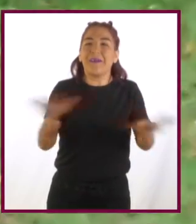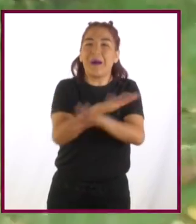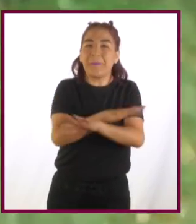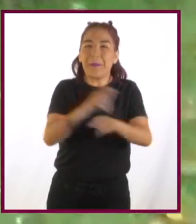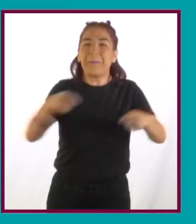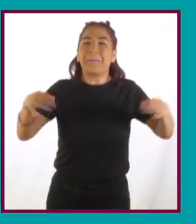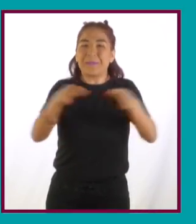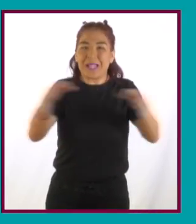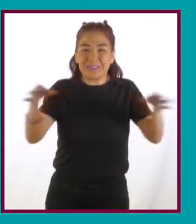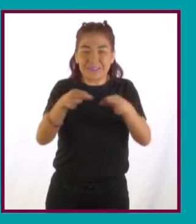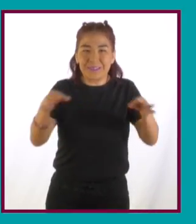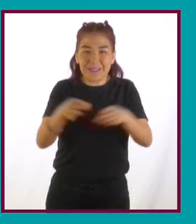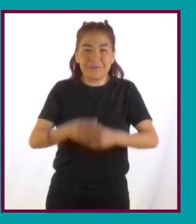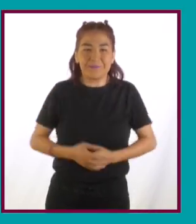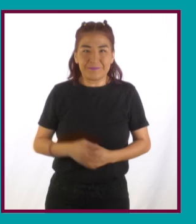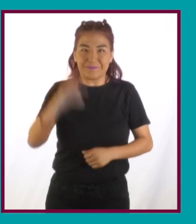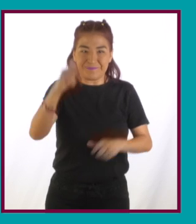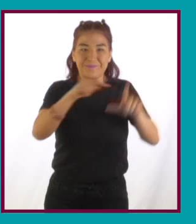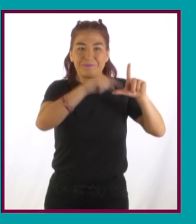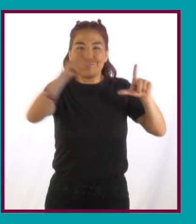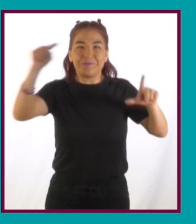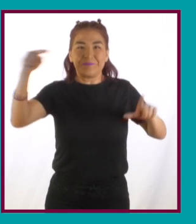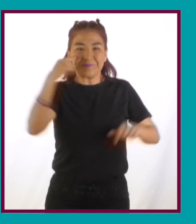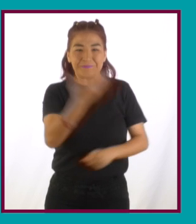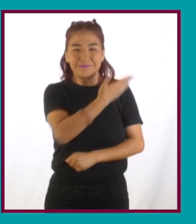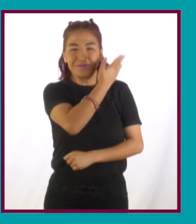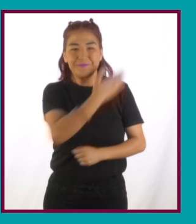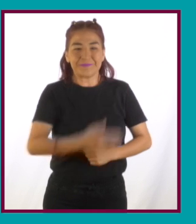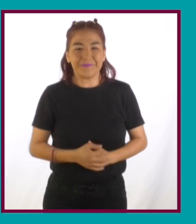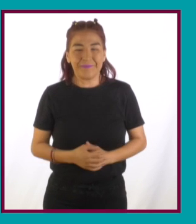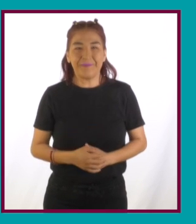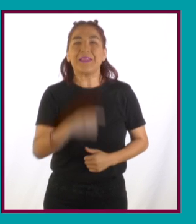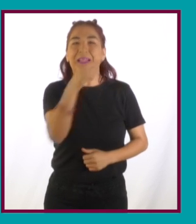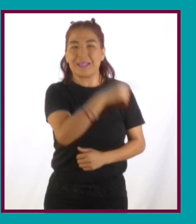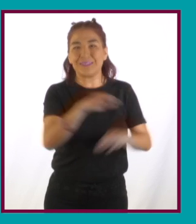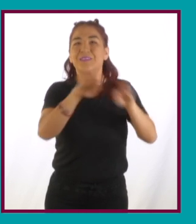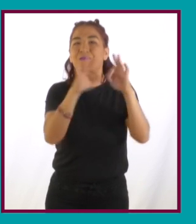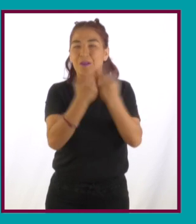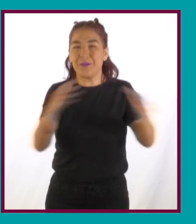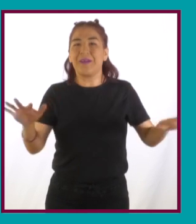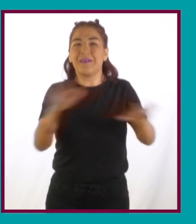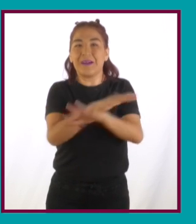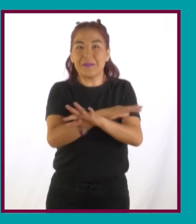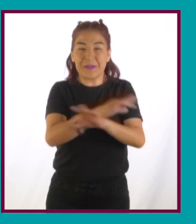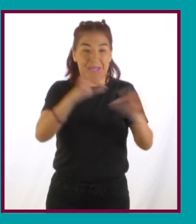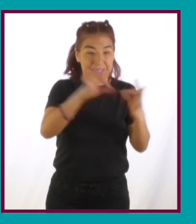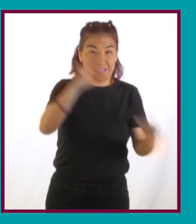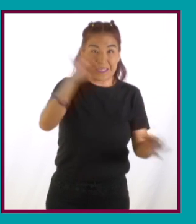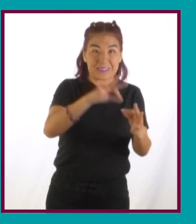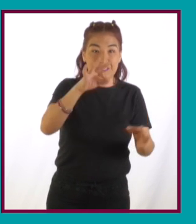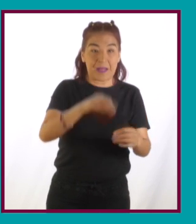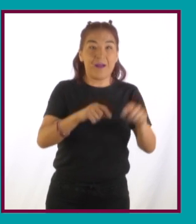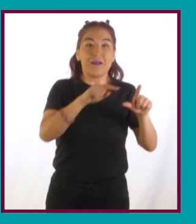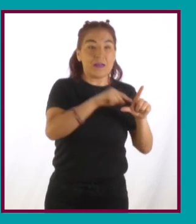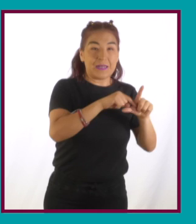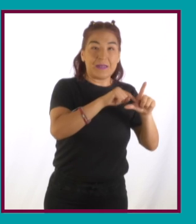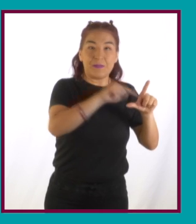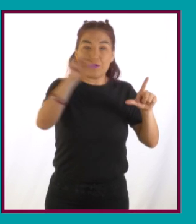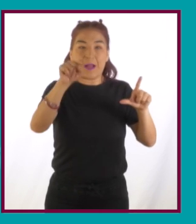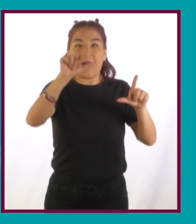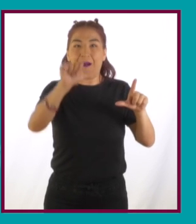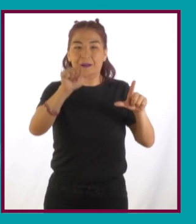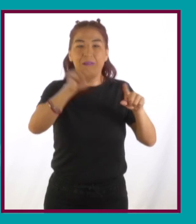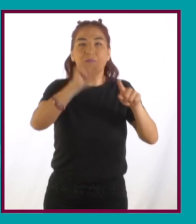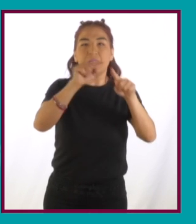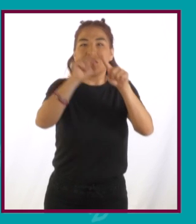de la deformación plástica. Así es. Y este es el comportamiento en la gráfica de estos momentos. Elástico, del